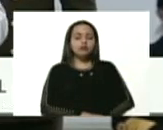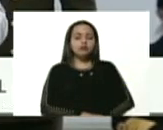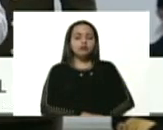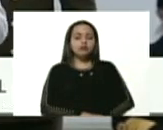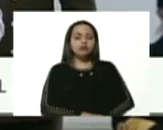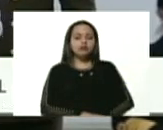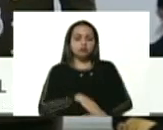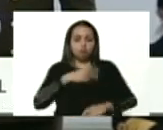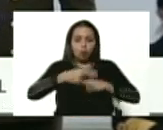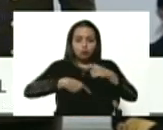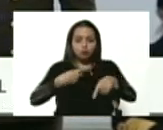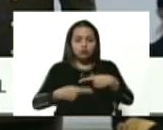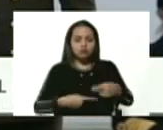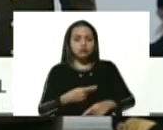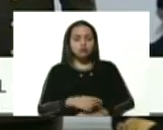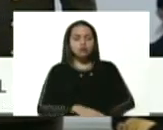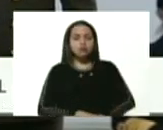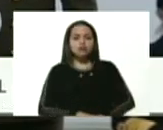Un proceso